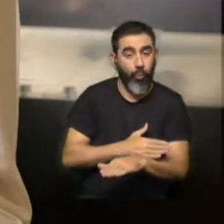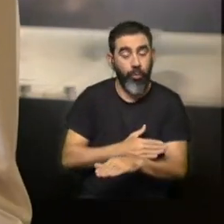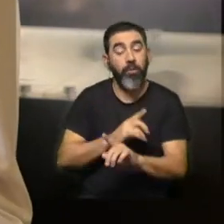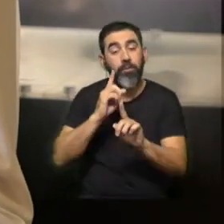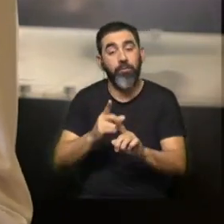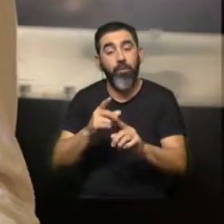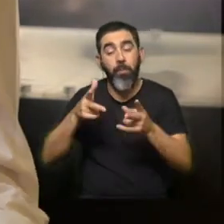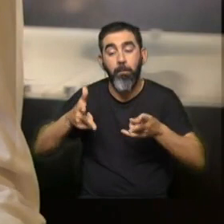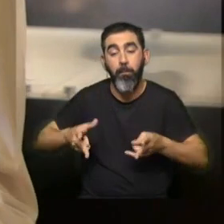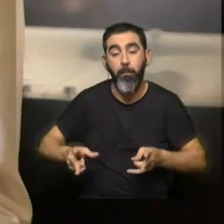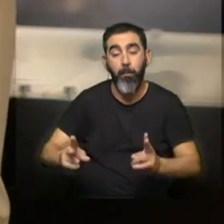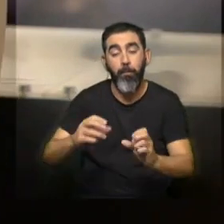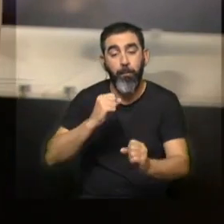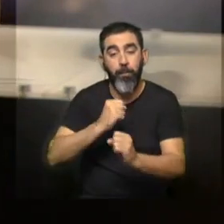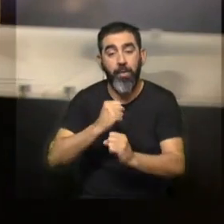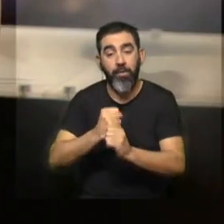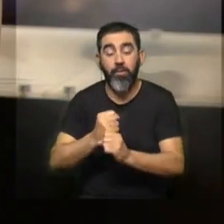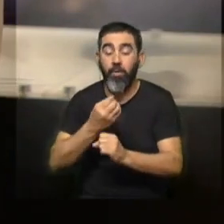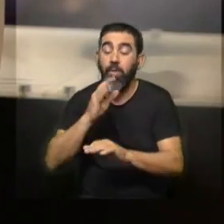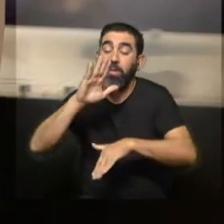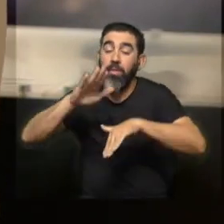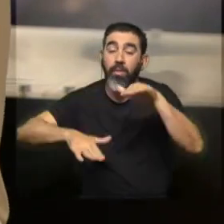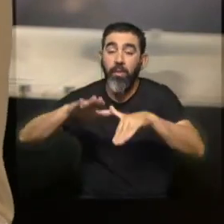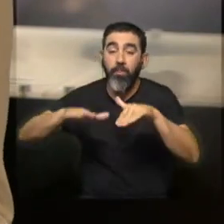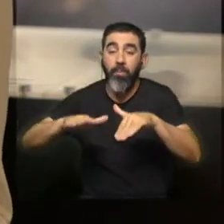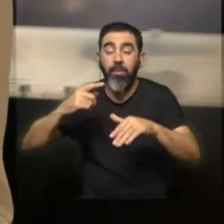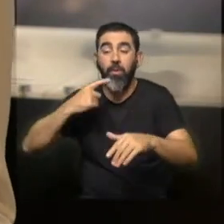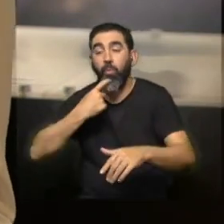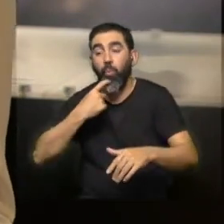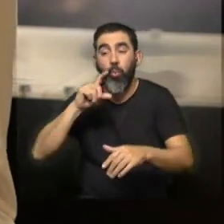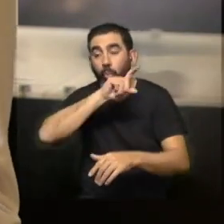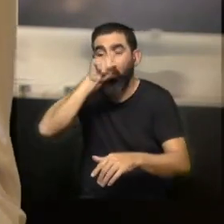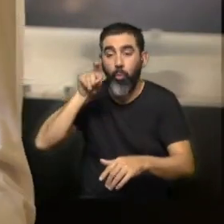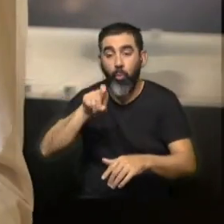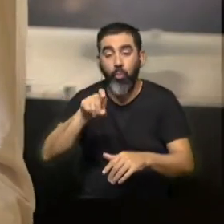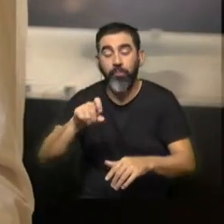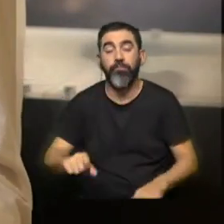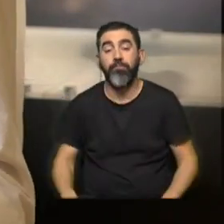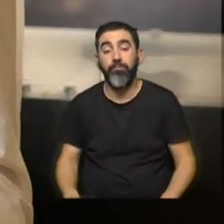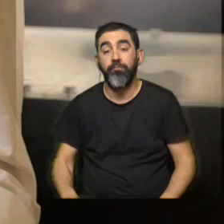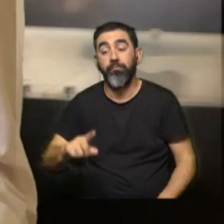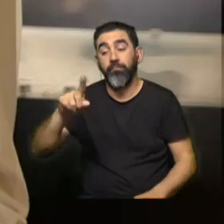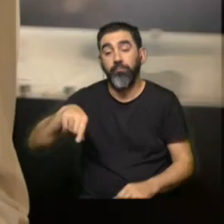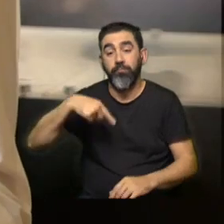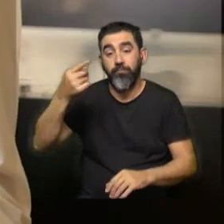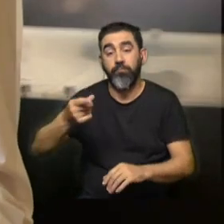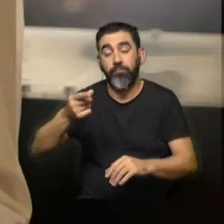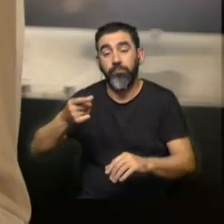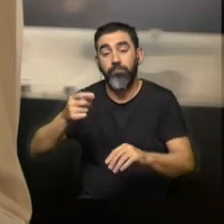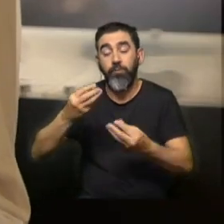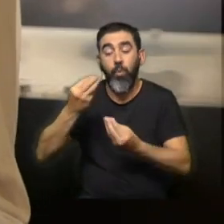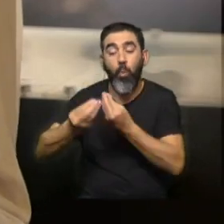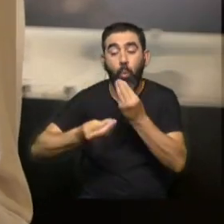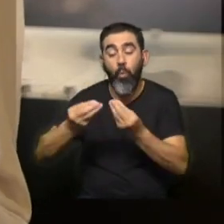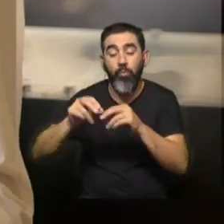plantea una metodología apropiada a lo que te estás preguntando. Y a partir de ahí, ya en lo que es el campo, en cómo se